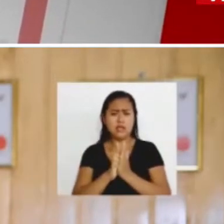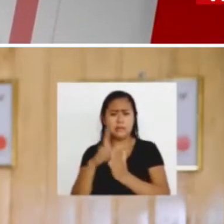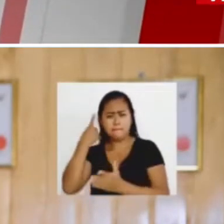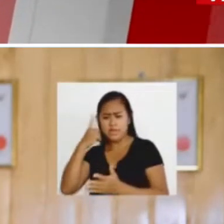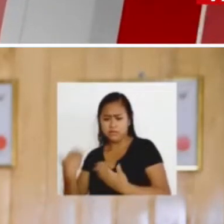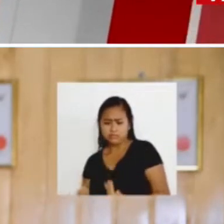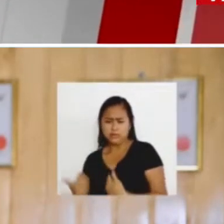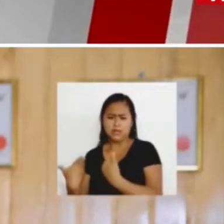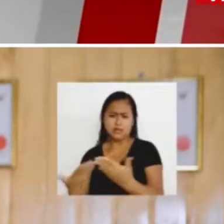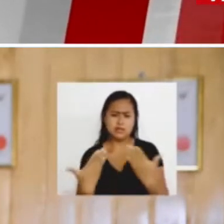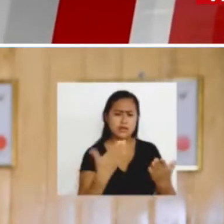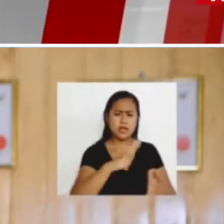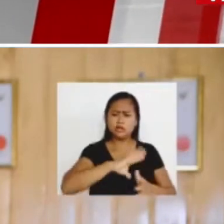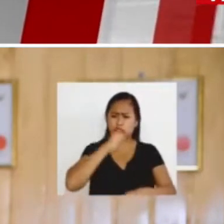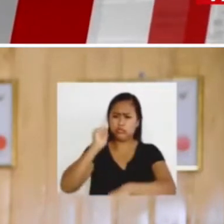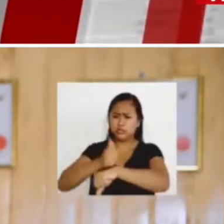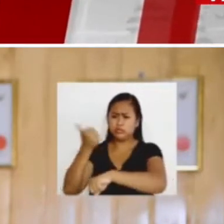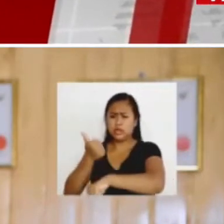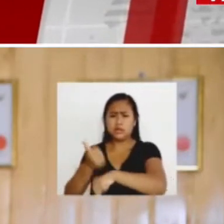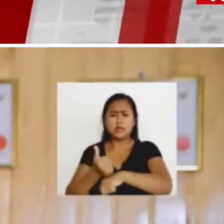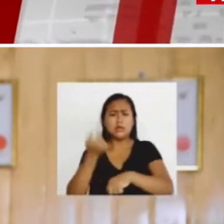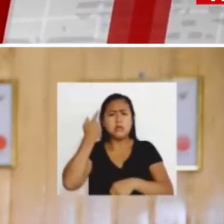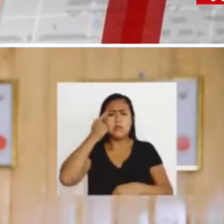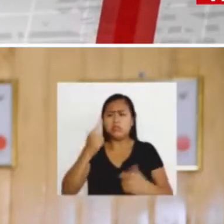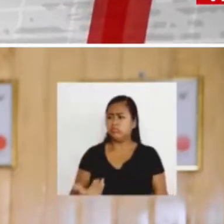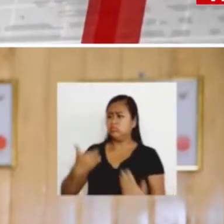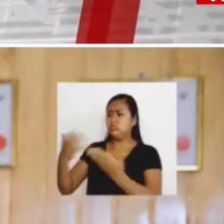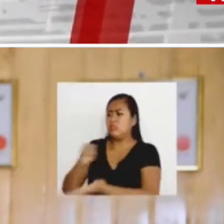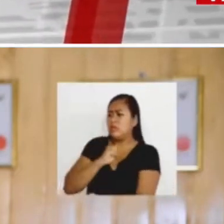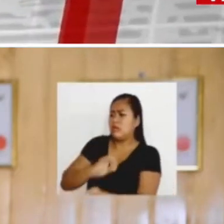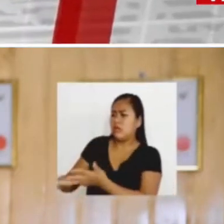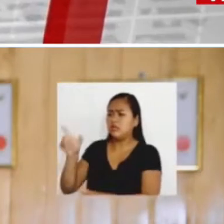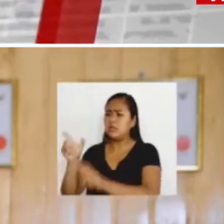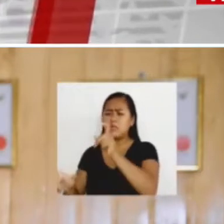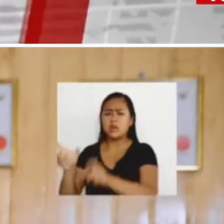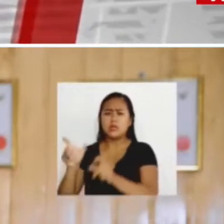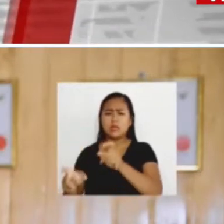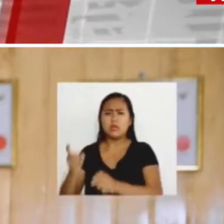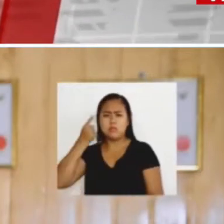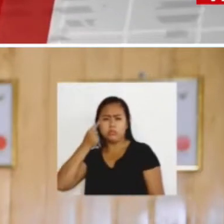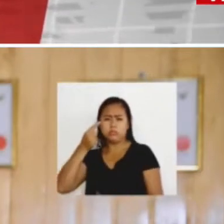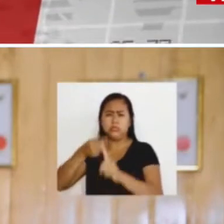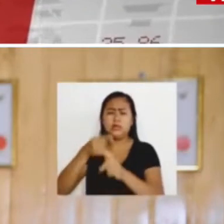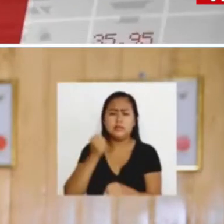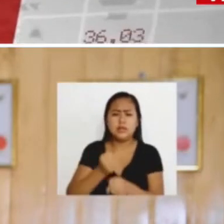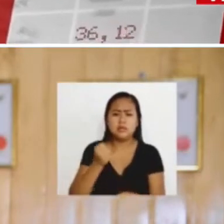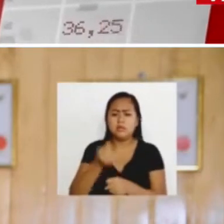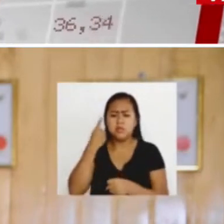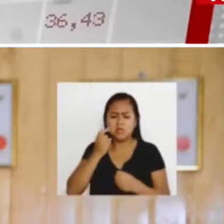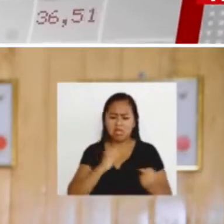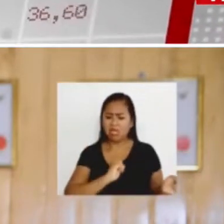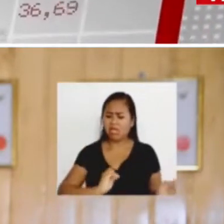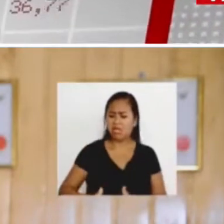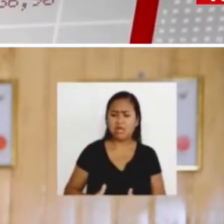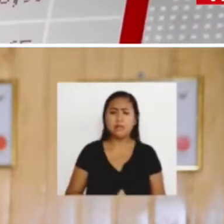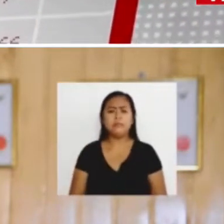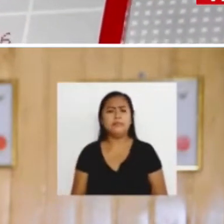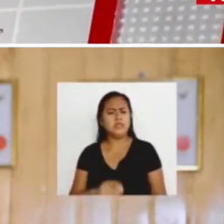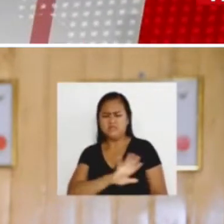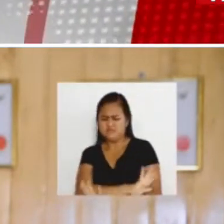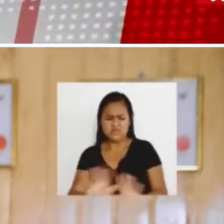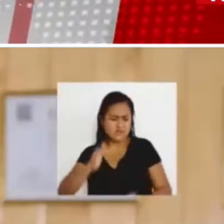a vender y hacerse millonarios. Y acá no se podía hacer nada legalmente, porque era una ley de terrorismo que no te